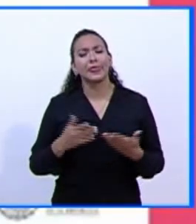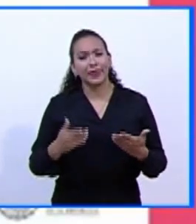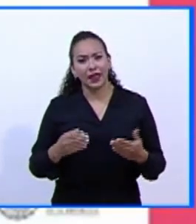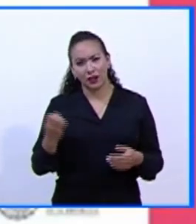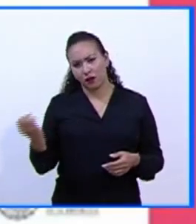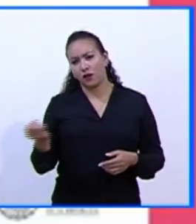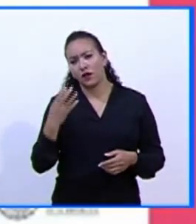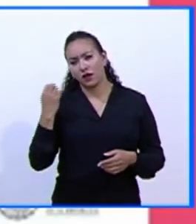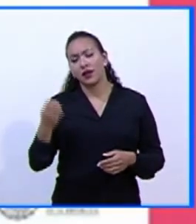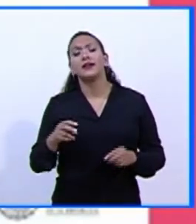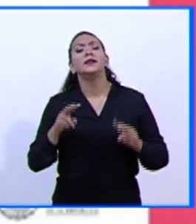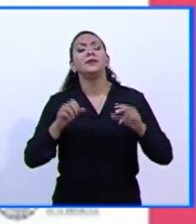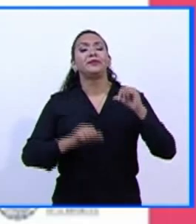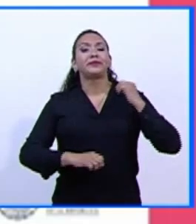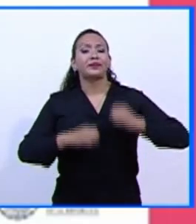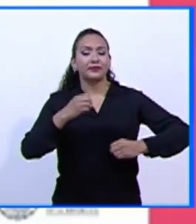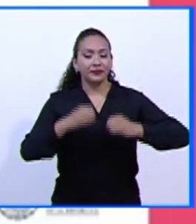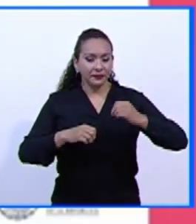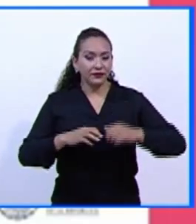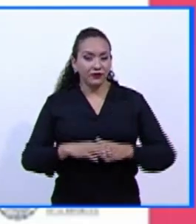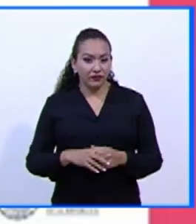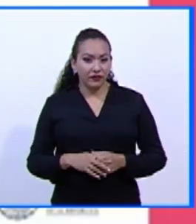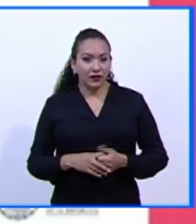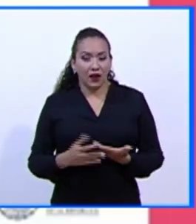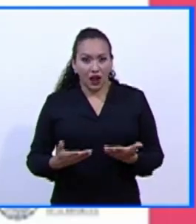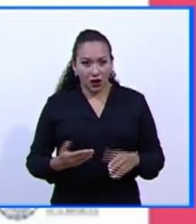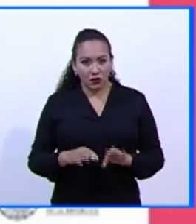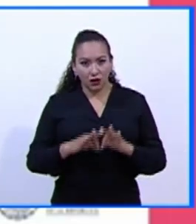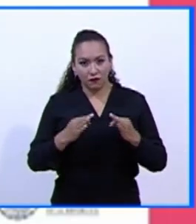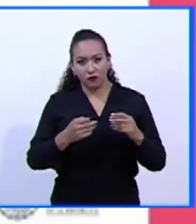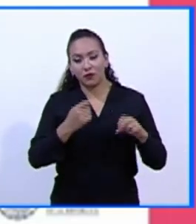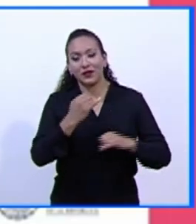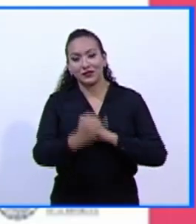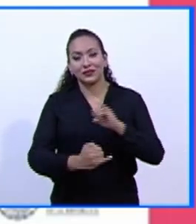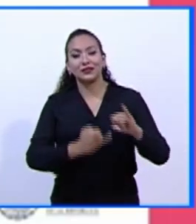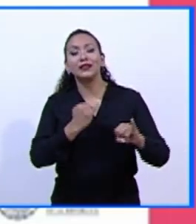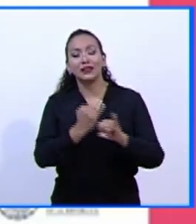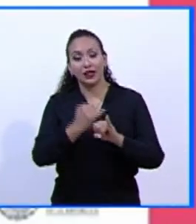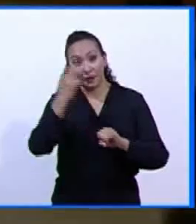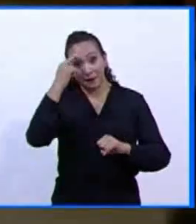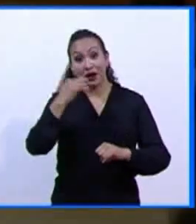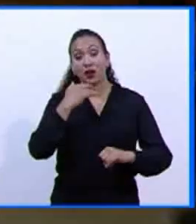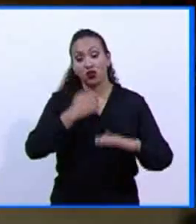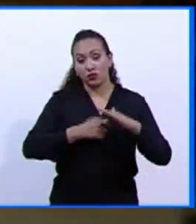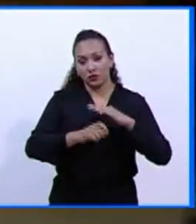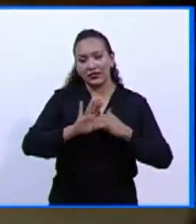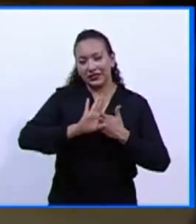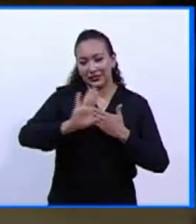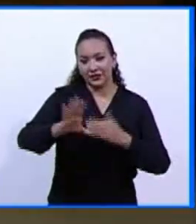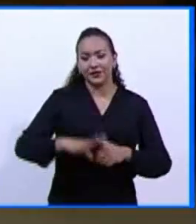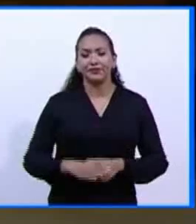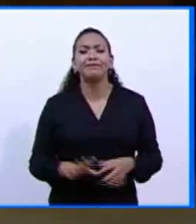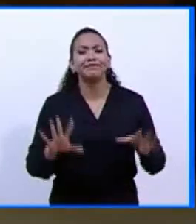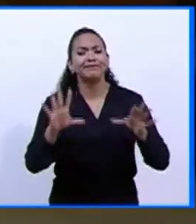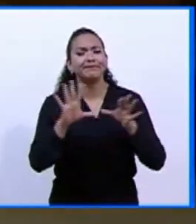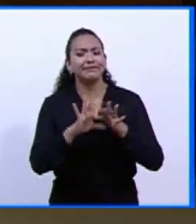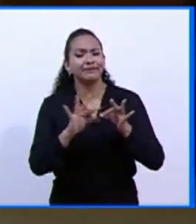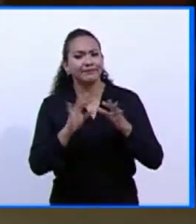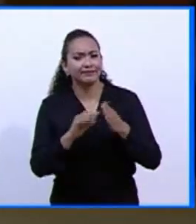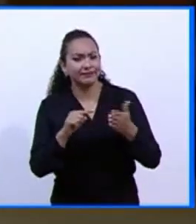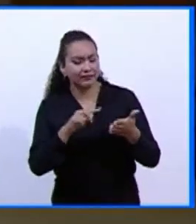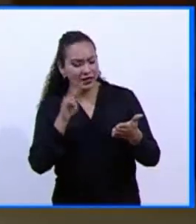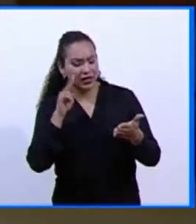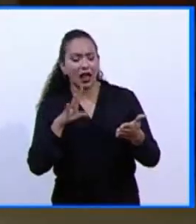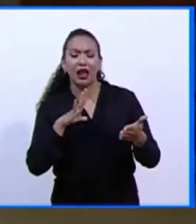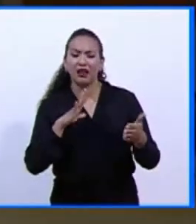conferencias, el Poder Judicial de la Federación ante los mecanismos internacionales anticorrupción subrayó limitaciones en ese